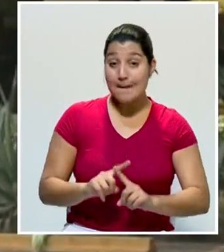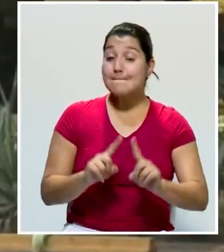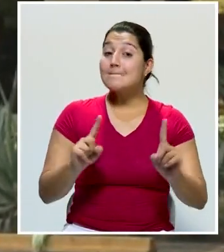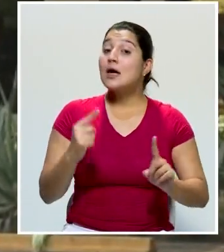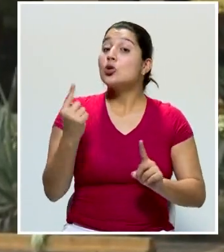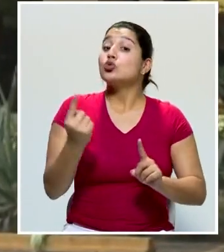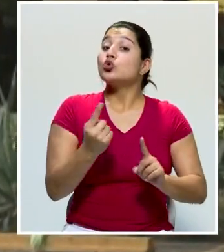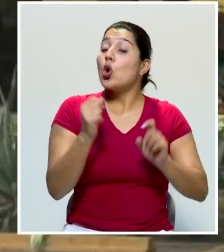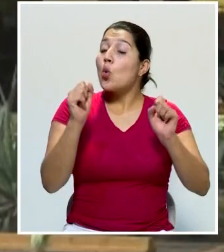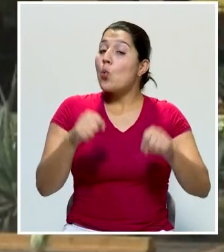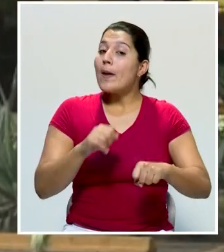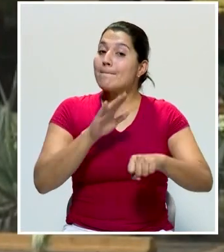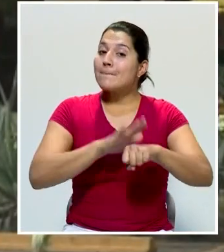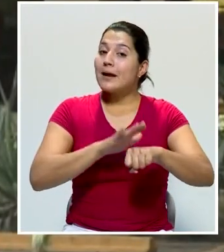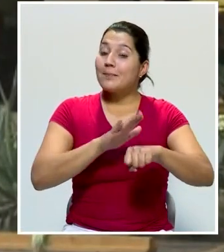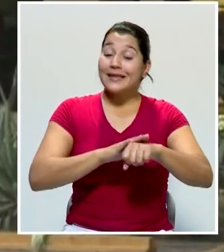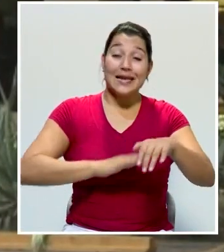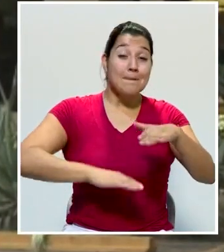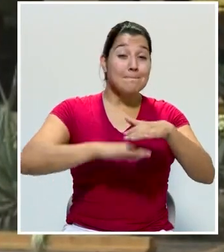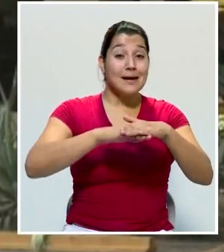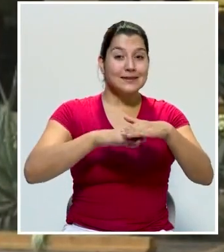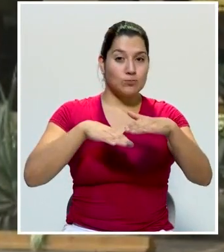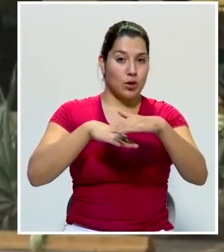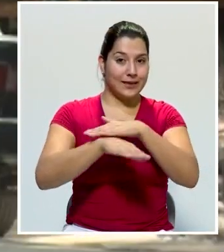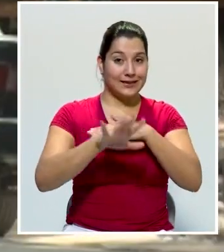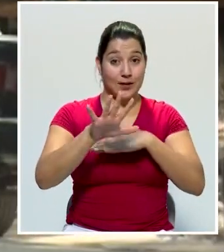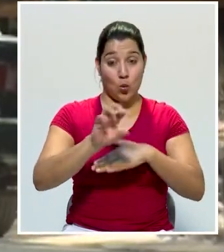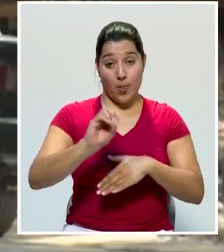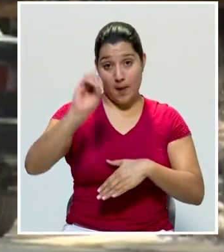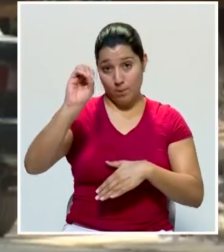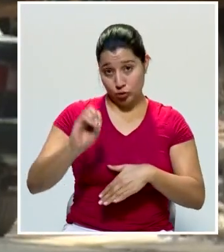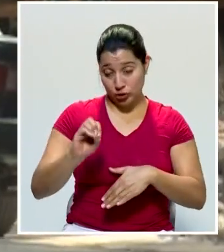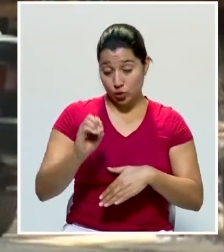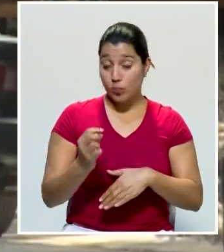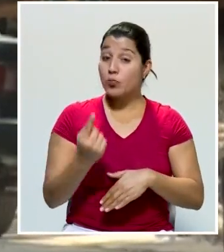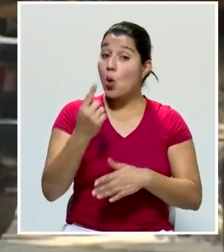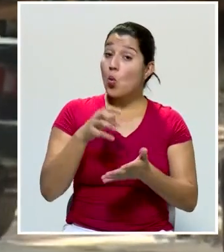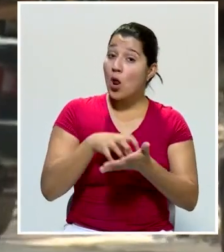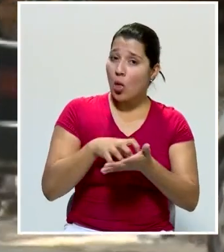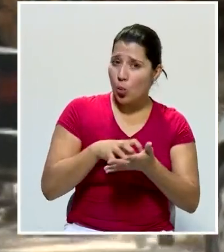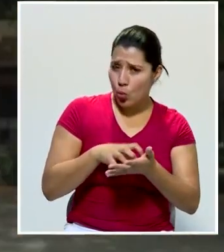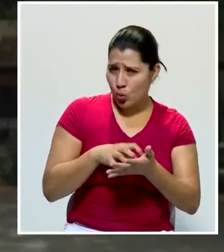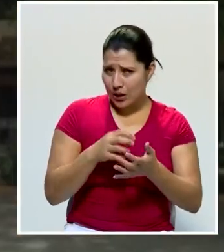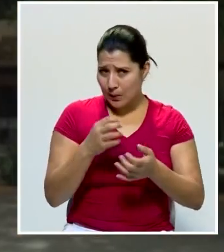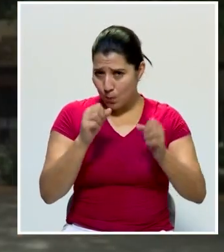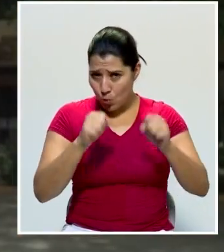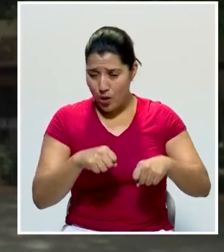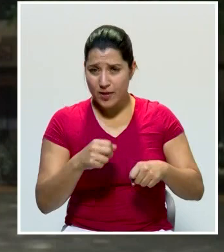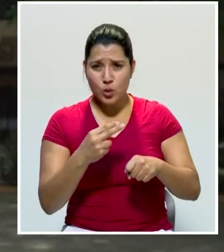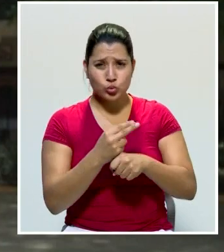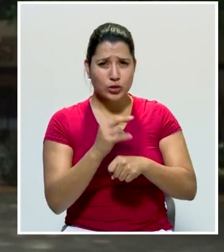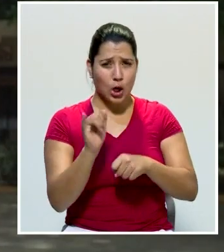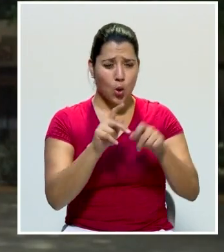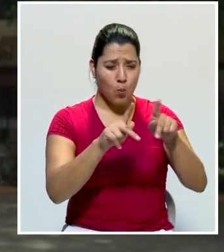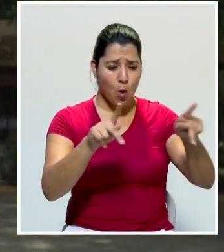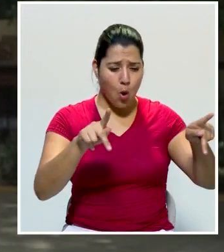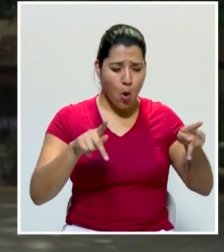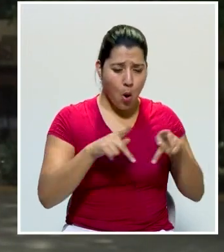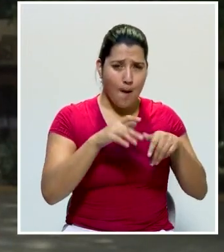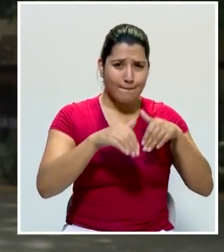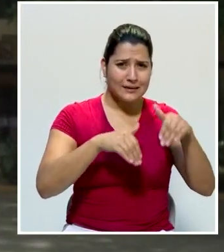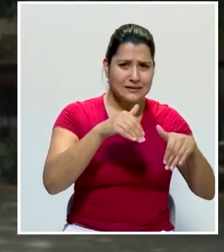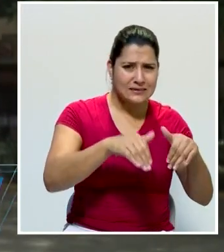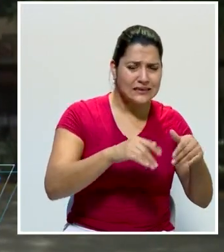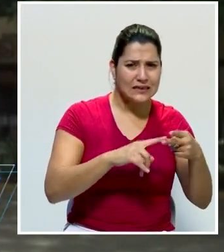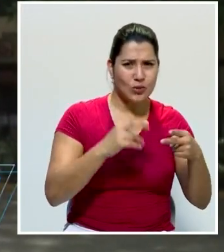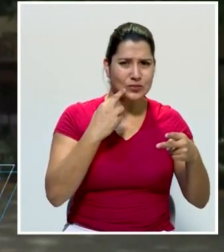con el 50% de su aforo. Una de las dudas que tenían era si podían utilizar áreas comunes como piscinas o restaurantes.